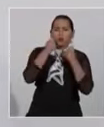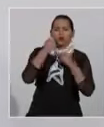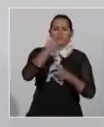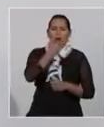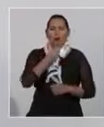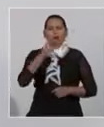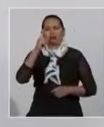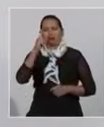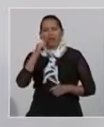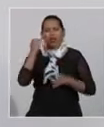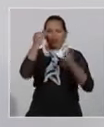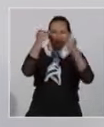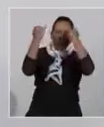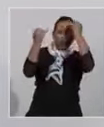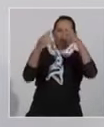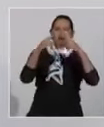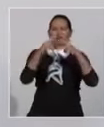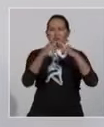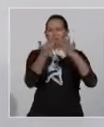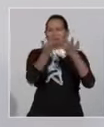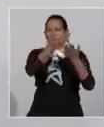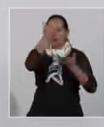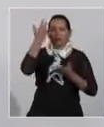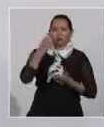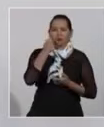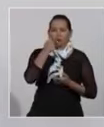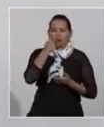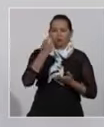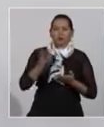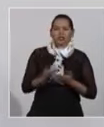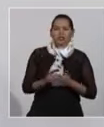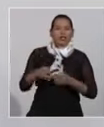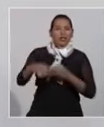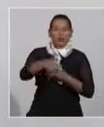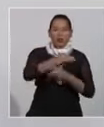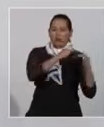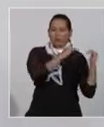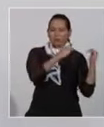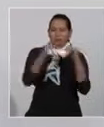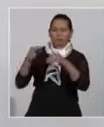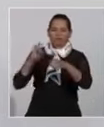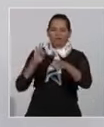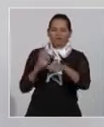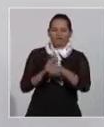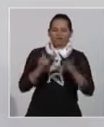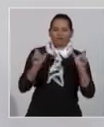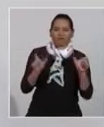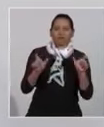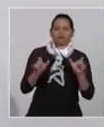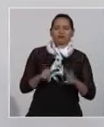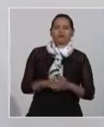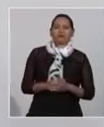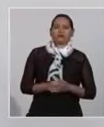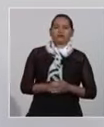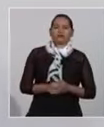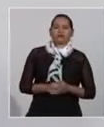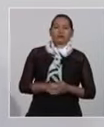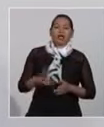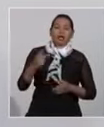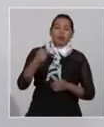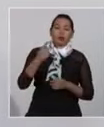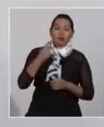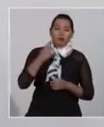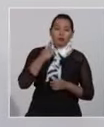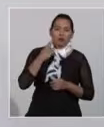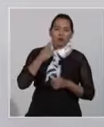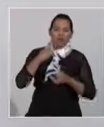podamos desarrollarnos en un entorno de igualdad, de protección, de seguridad, de tolerancia. hay que quitarle la política a los políticos y devolverse